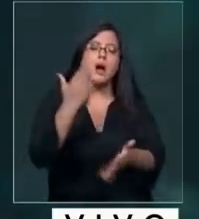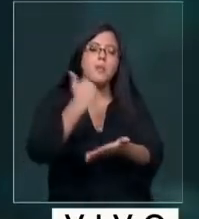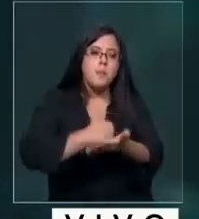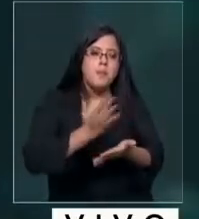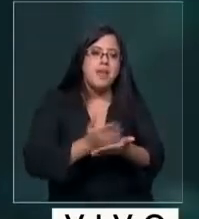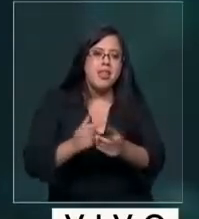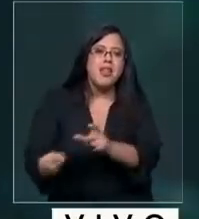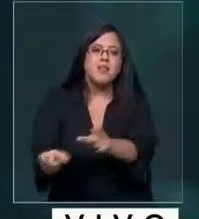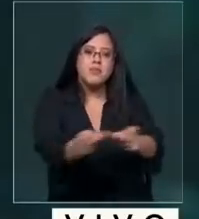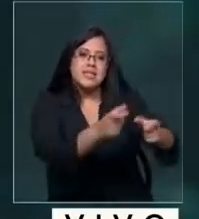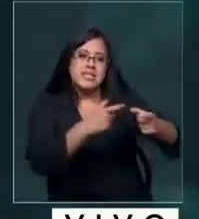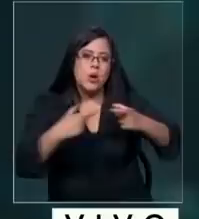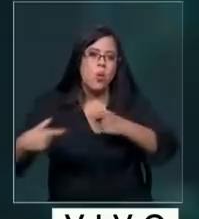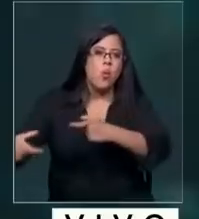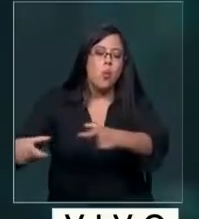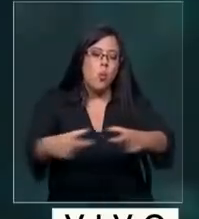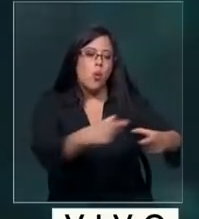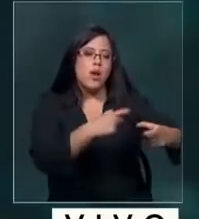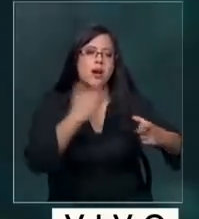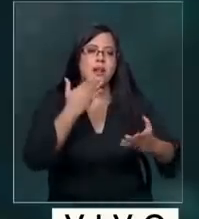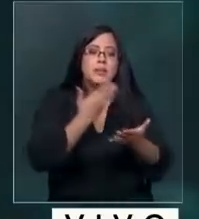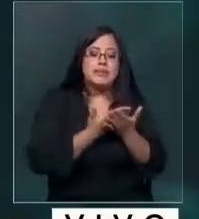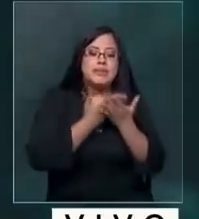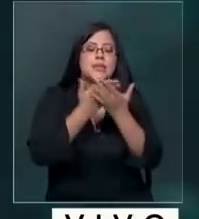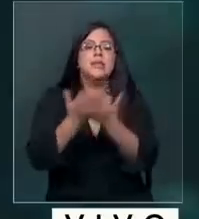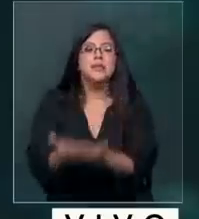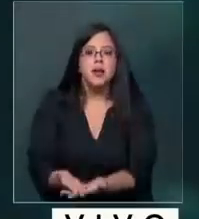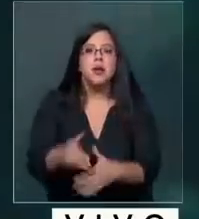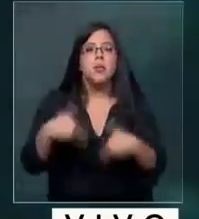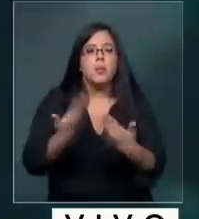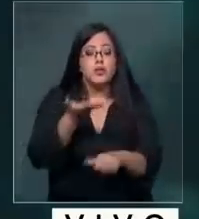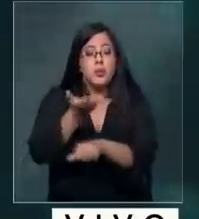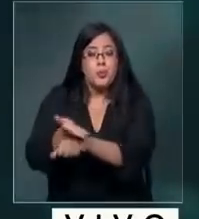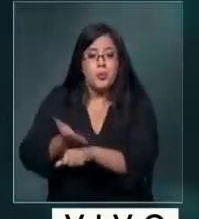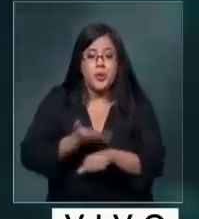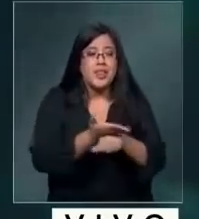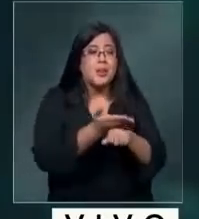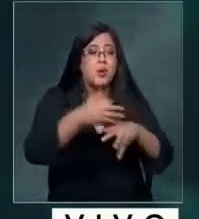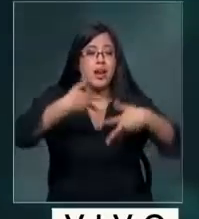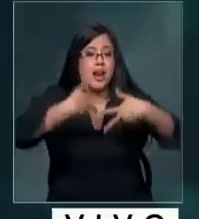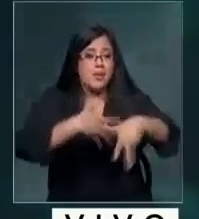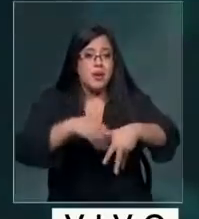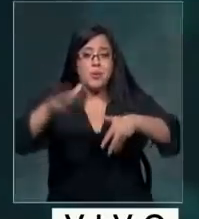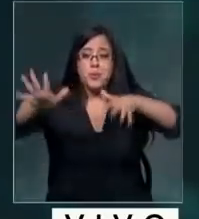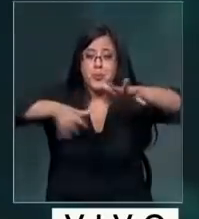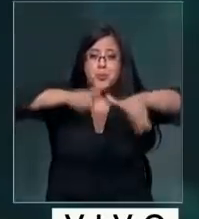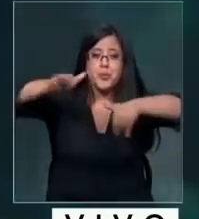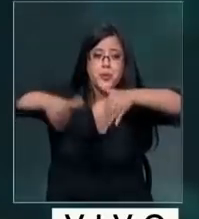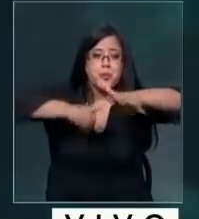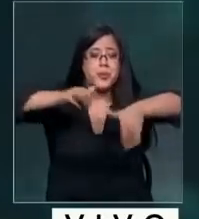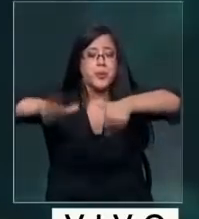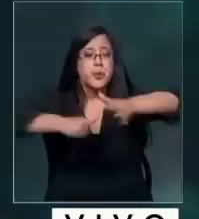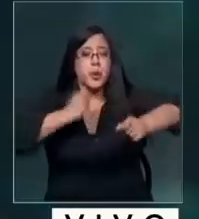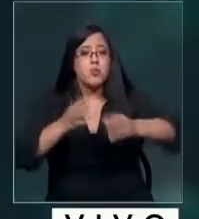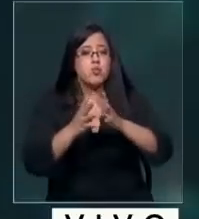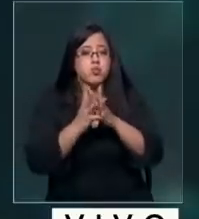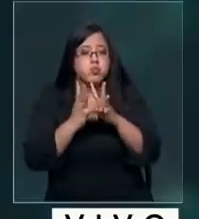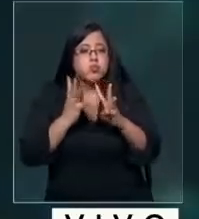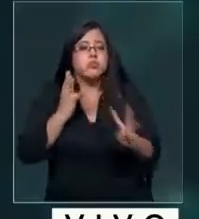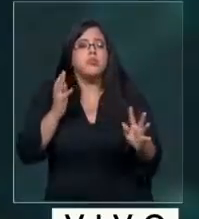entre nosotras y vamos a proponer unas medidas seguridad y por eso hacemos un llamado a que esta marcha sea convocante que sea multitudinaria